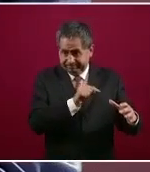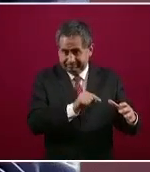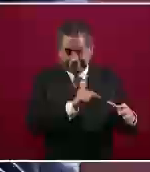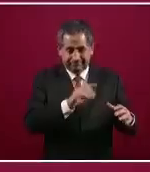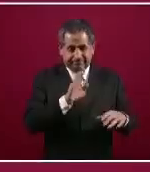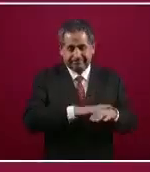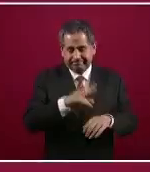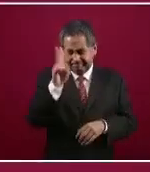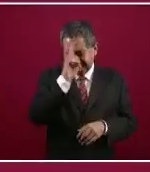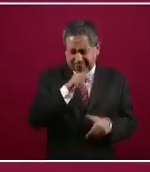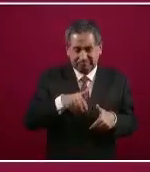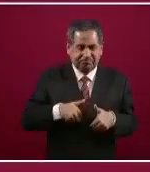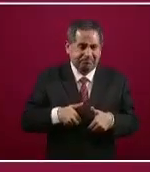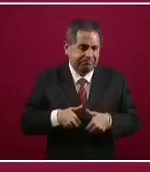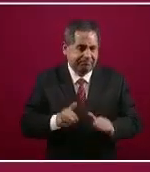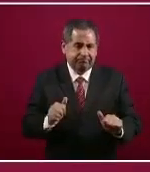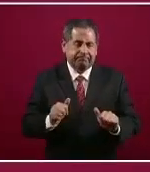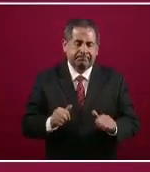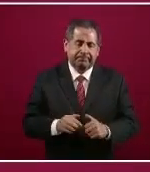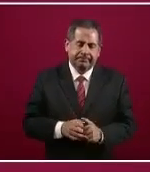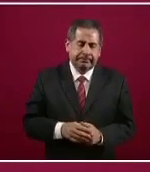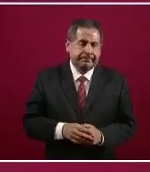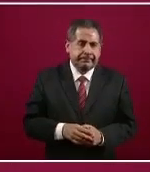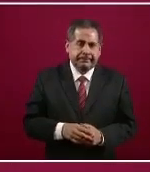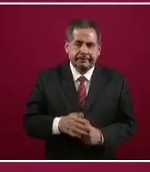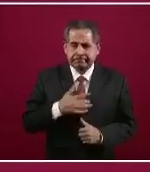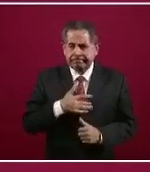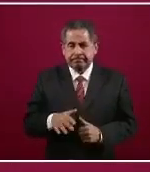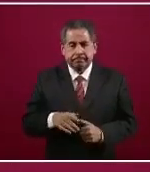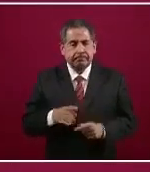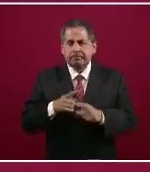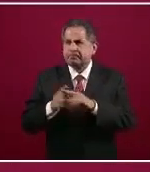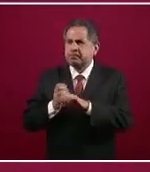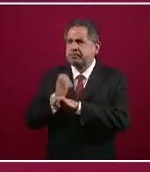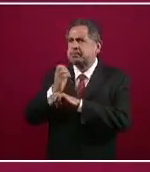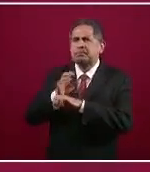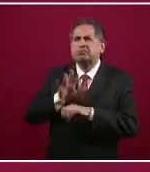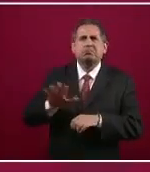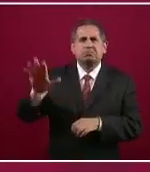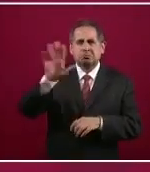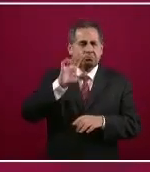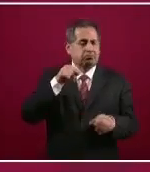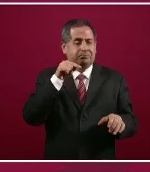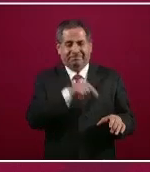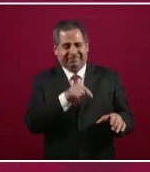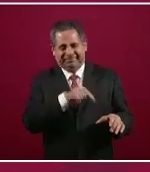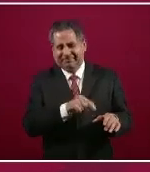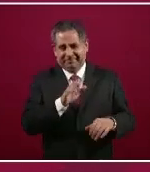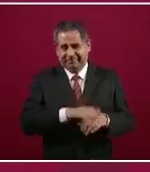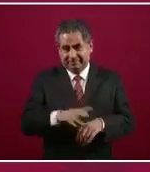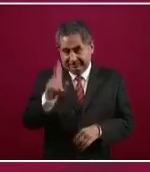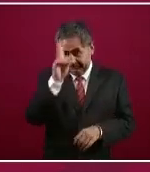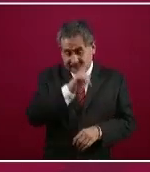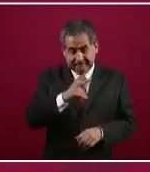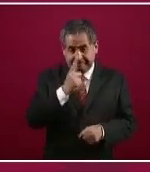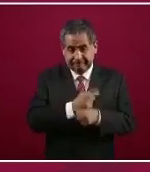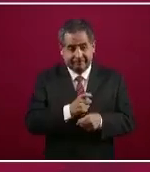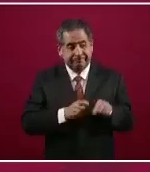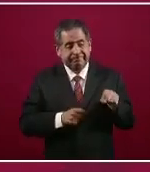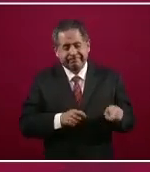con más hambre. O sea, de los estados del país, el que